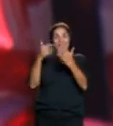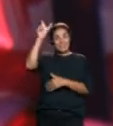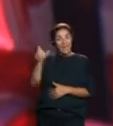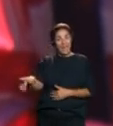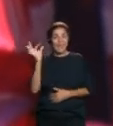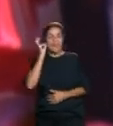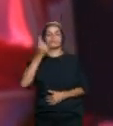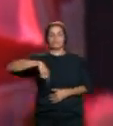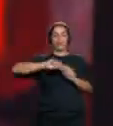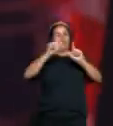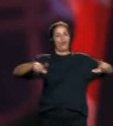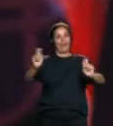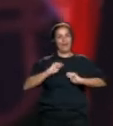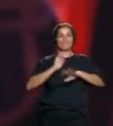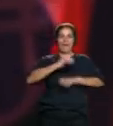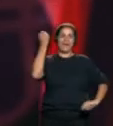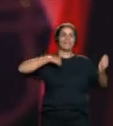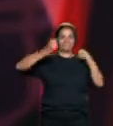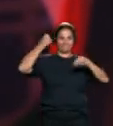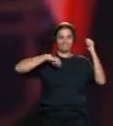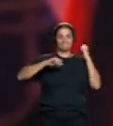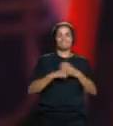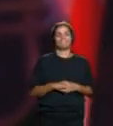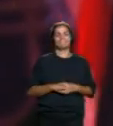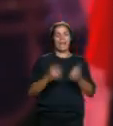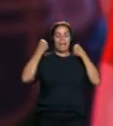donde poder ensayar. Y de verdad les digo una cosa,